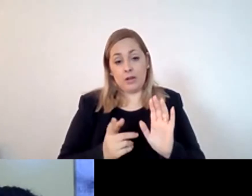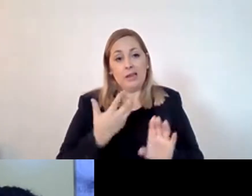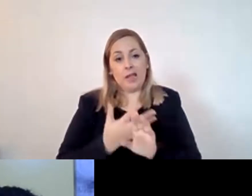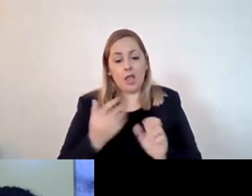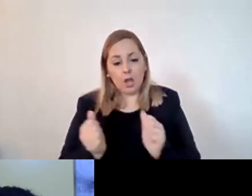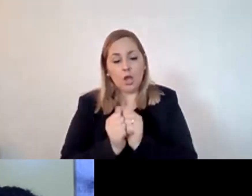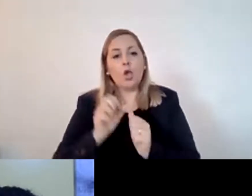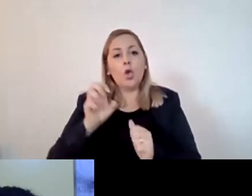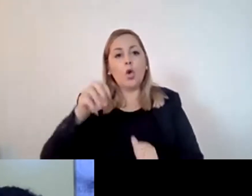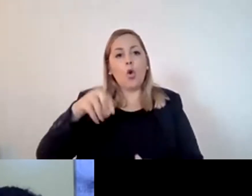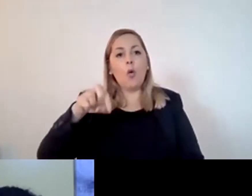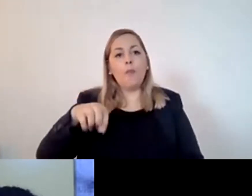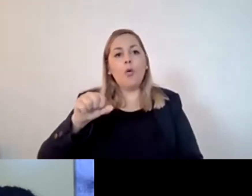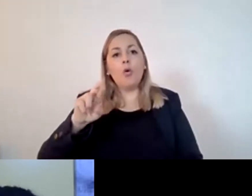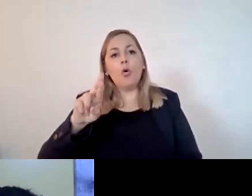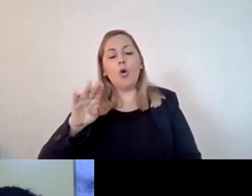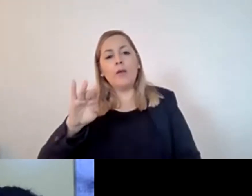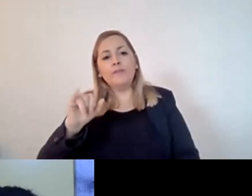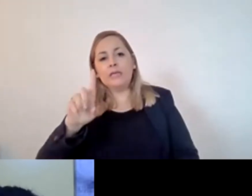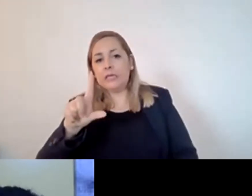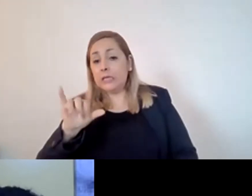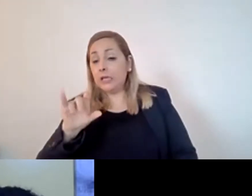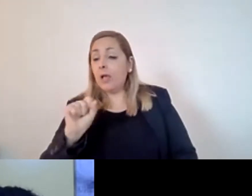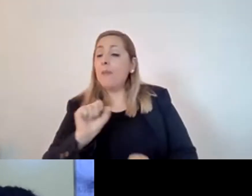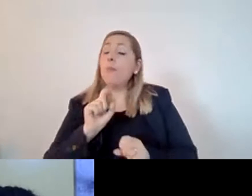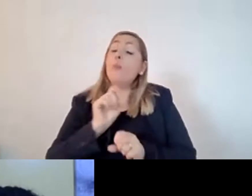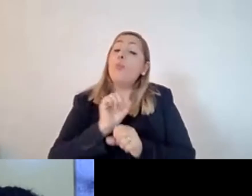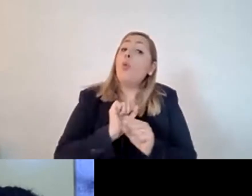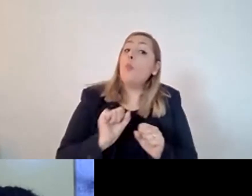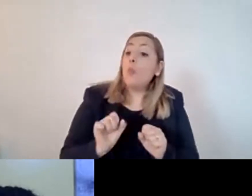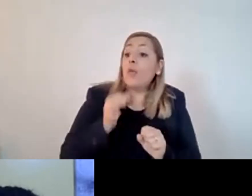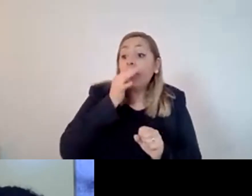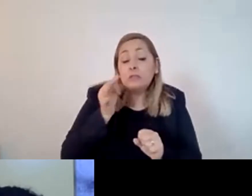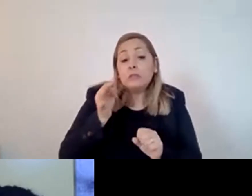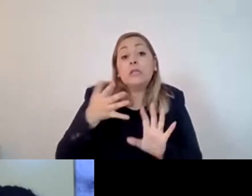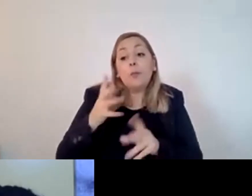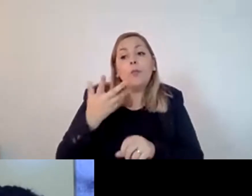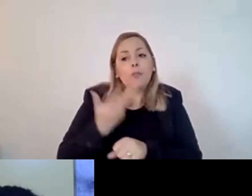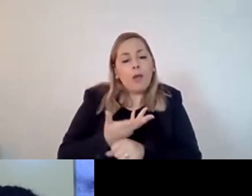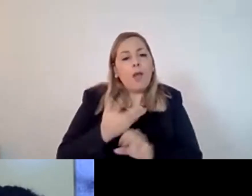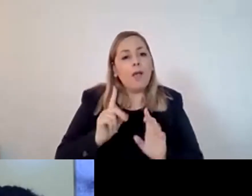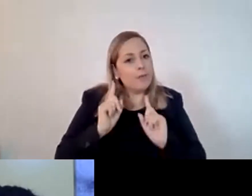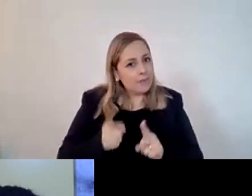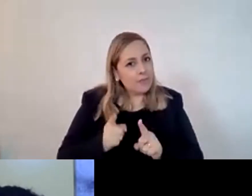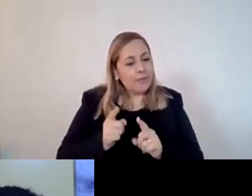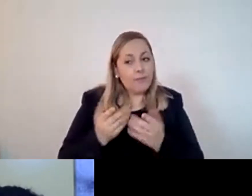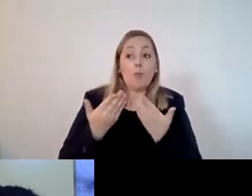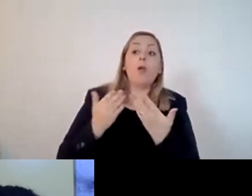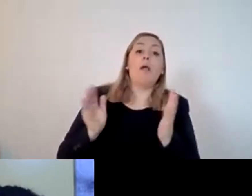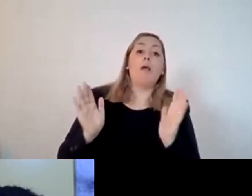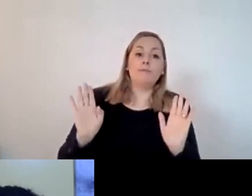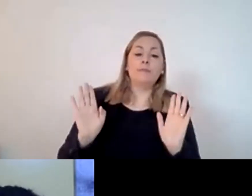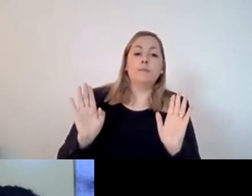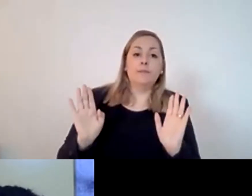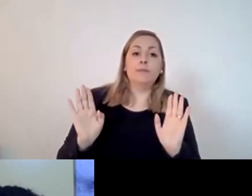esa línea, pero no se puede negar que pudiera existir. Tenemos que ser abiertos